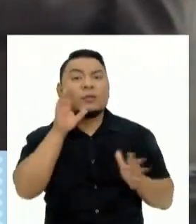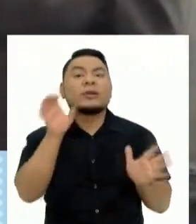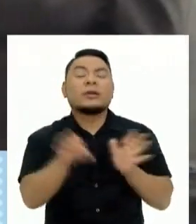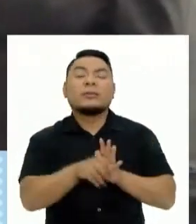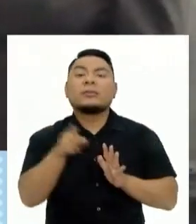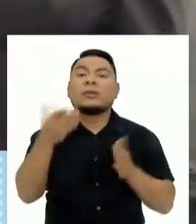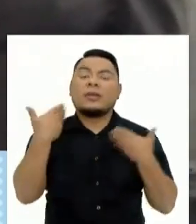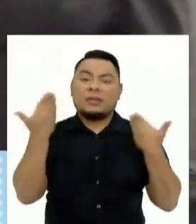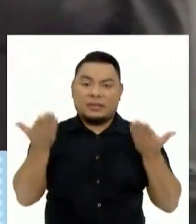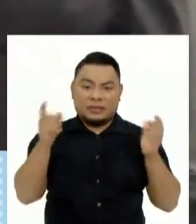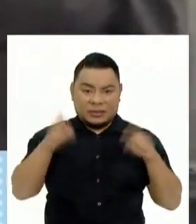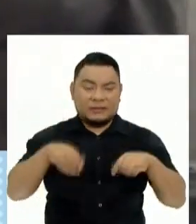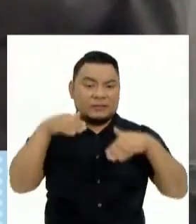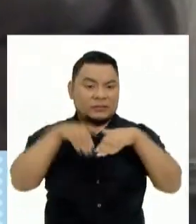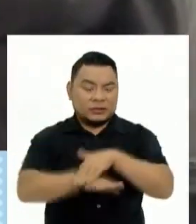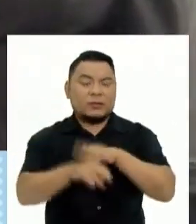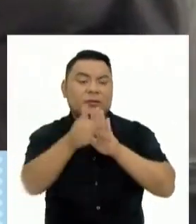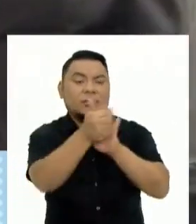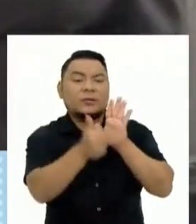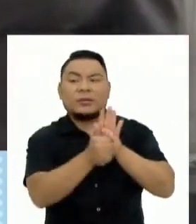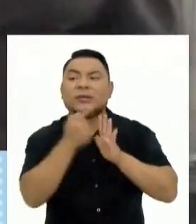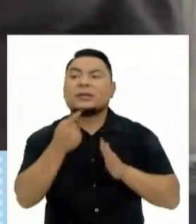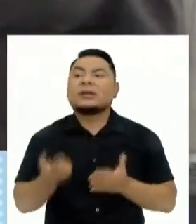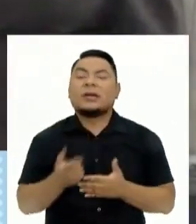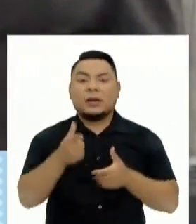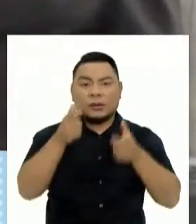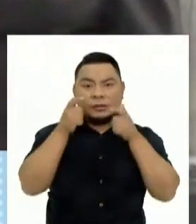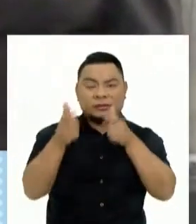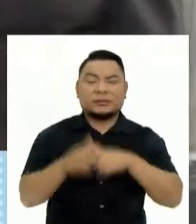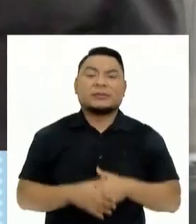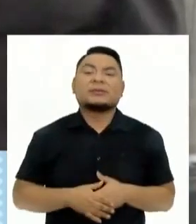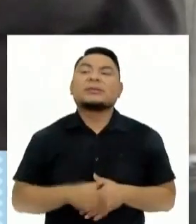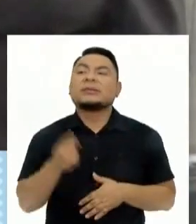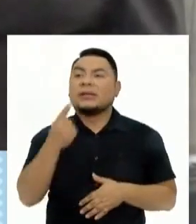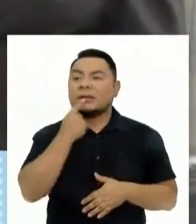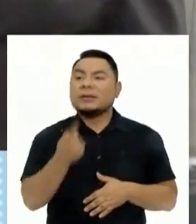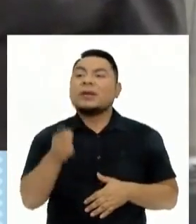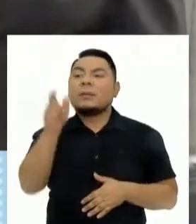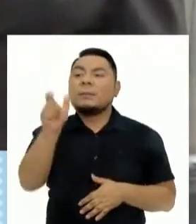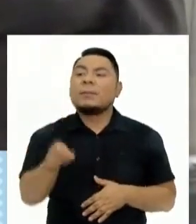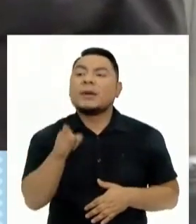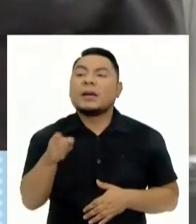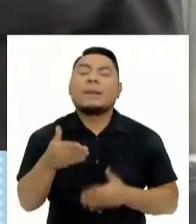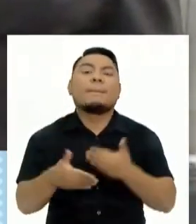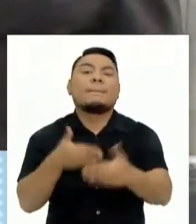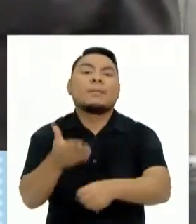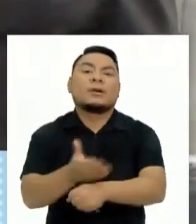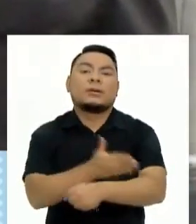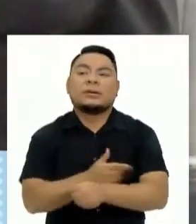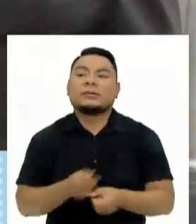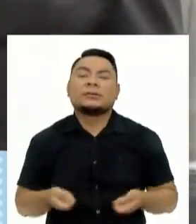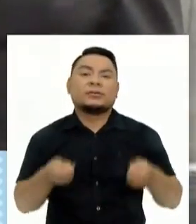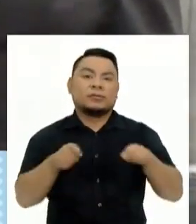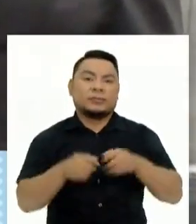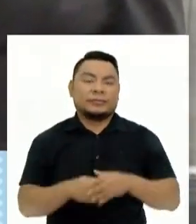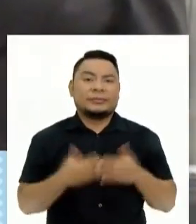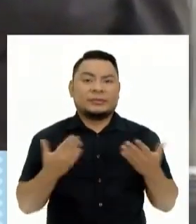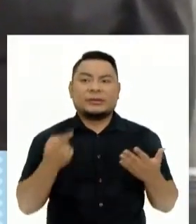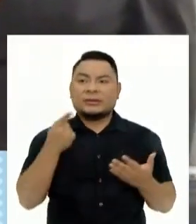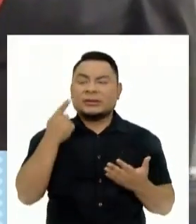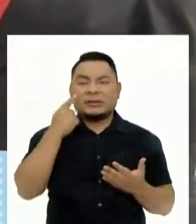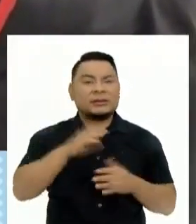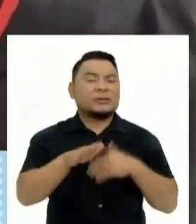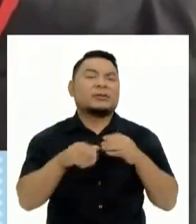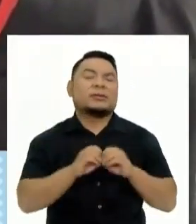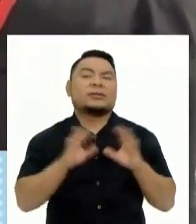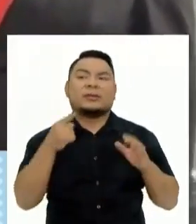debió introducirse un artículo que lo señalamos en nuestra observación, que indique si una persona es procesada, se suspende. O sea, ser más explícito